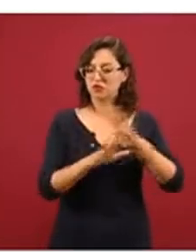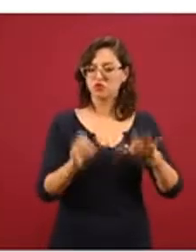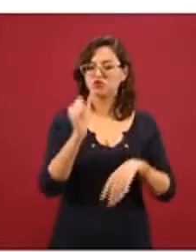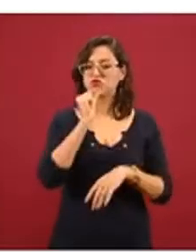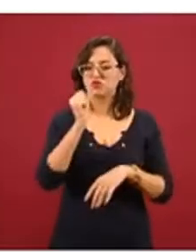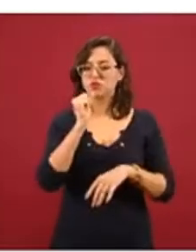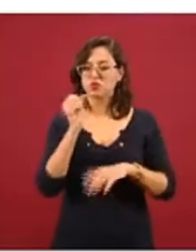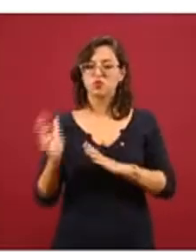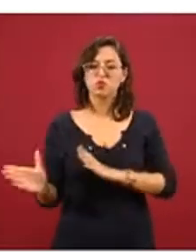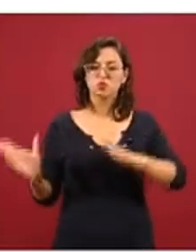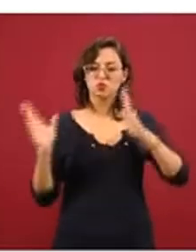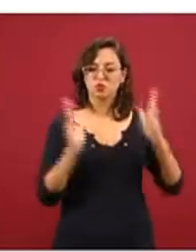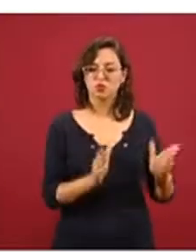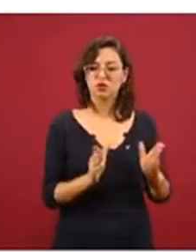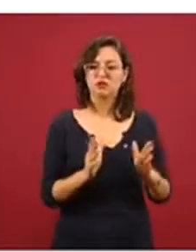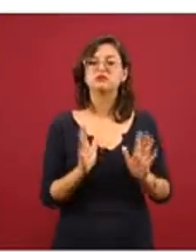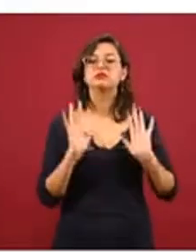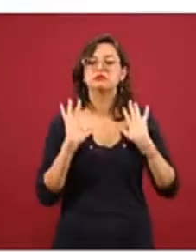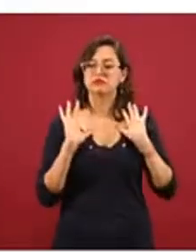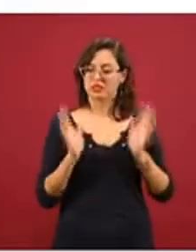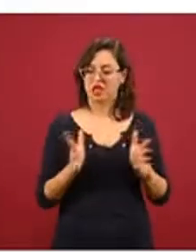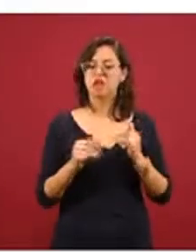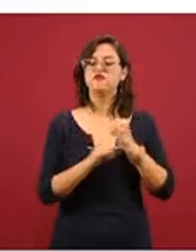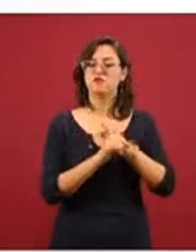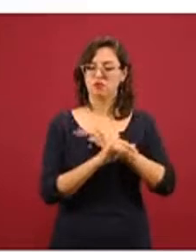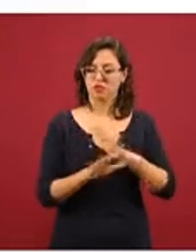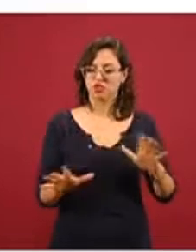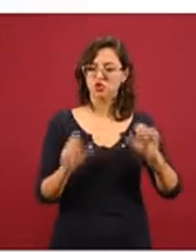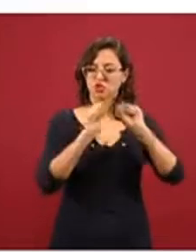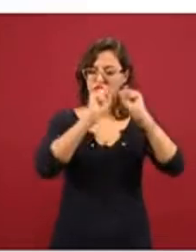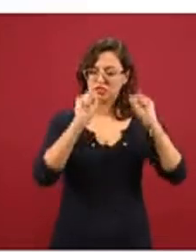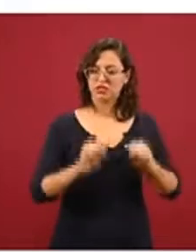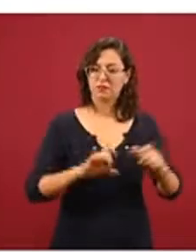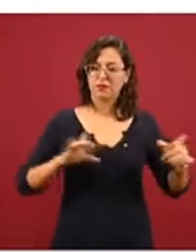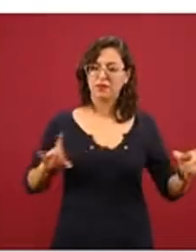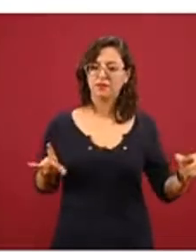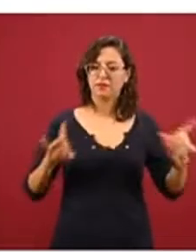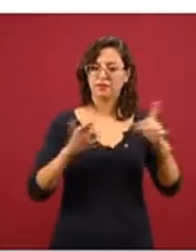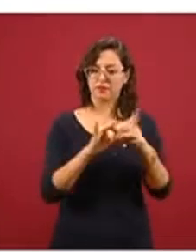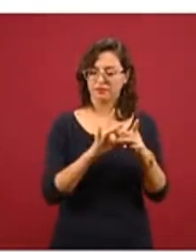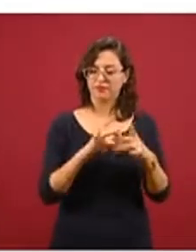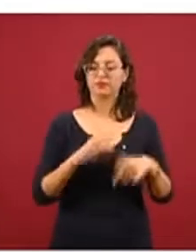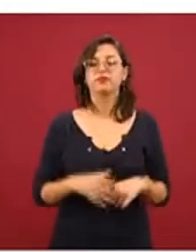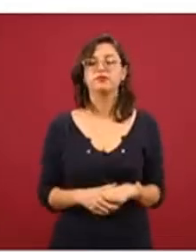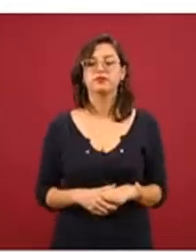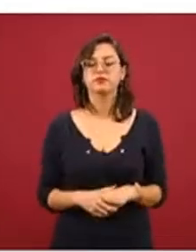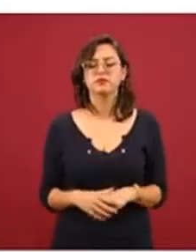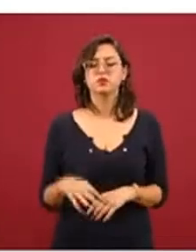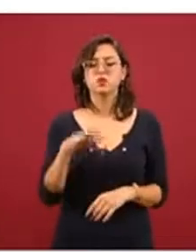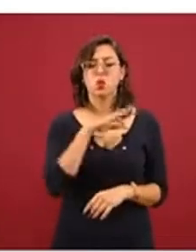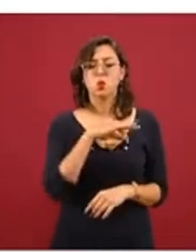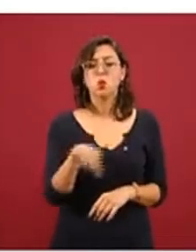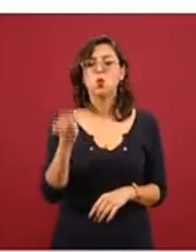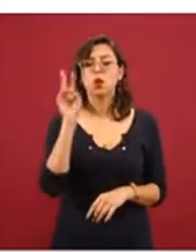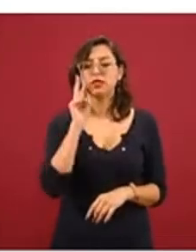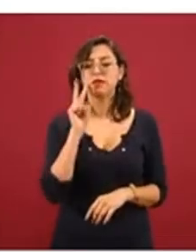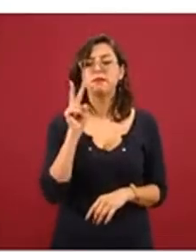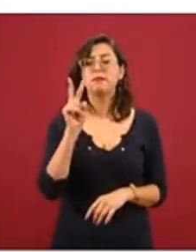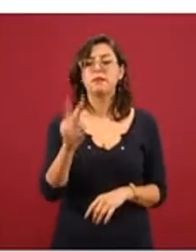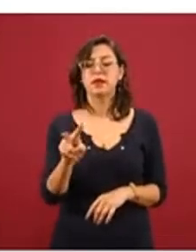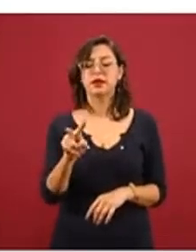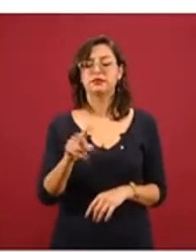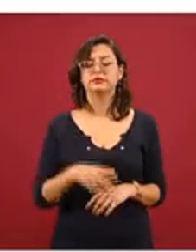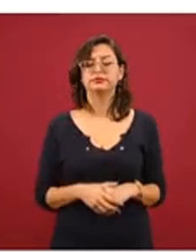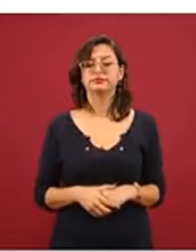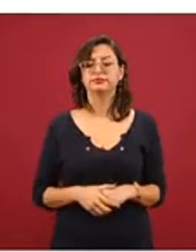Las que están del lado izquierdo son las que ya tenemos información en base al sistema informático, y aquí podemos ver cómo la